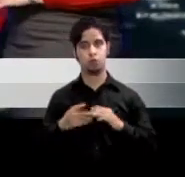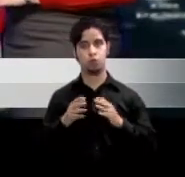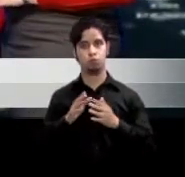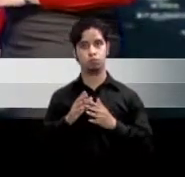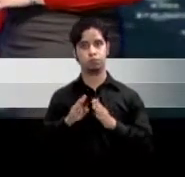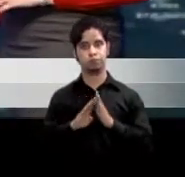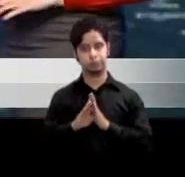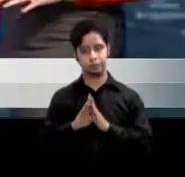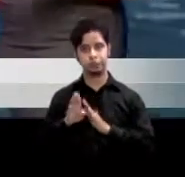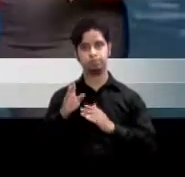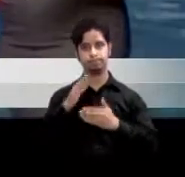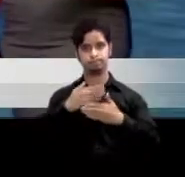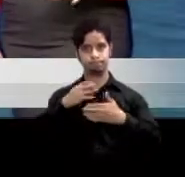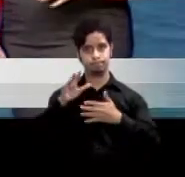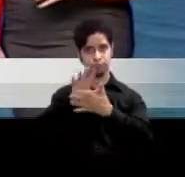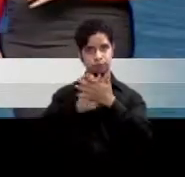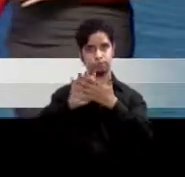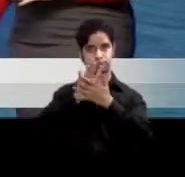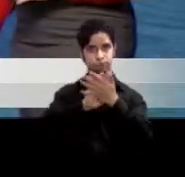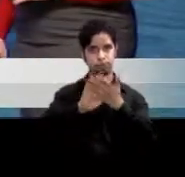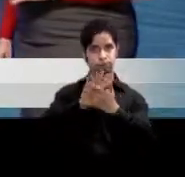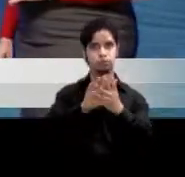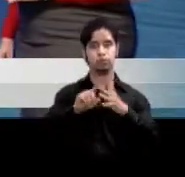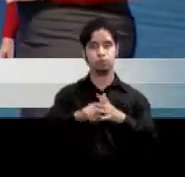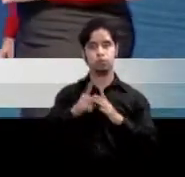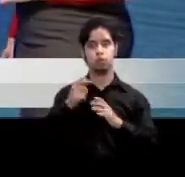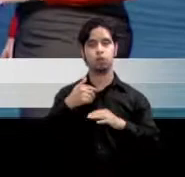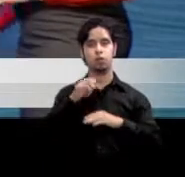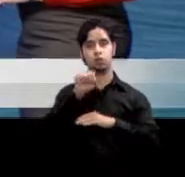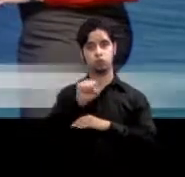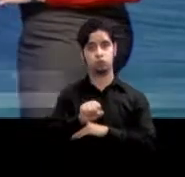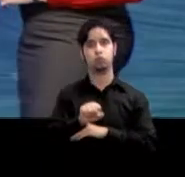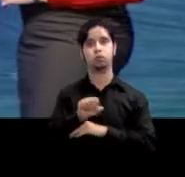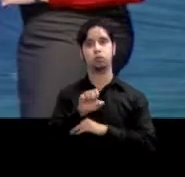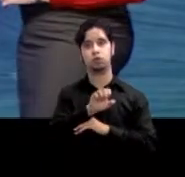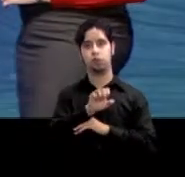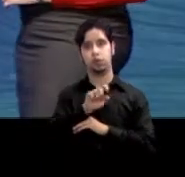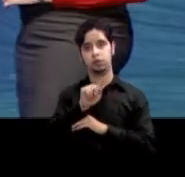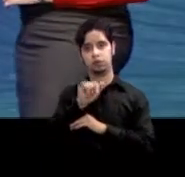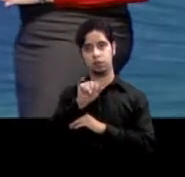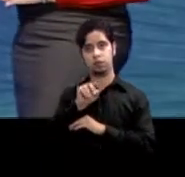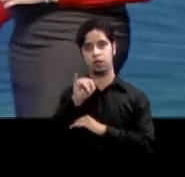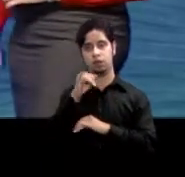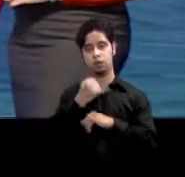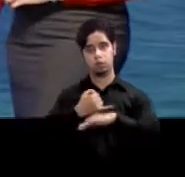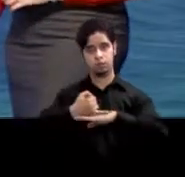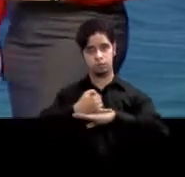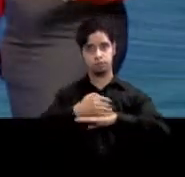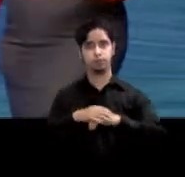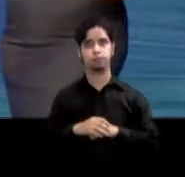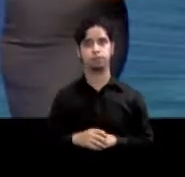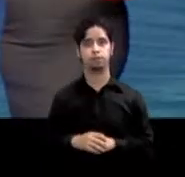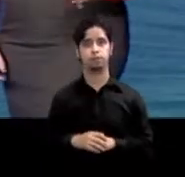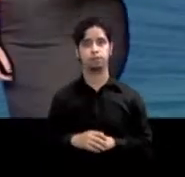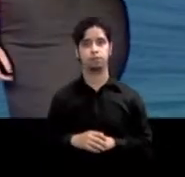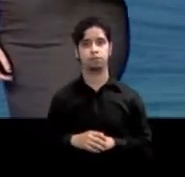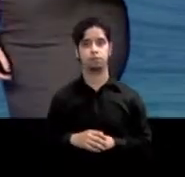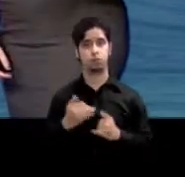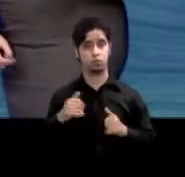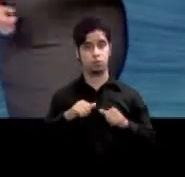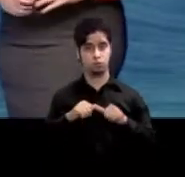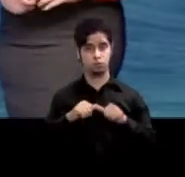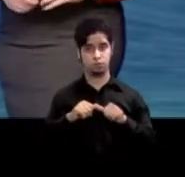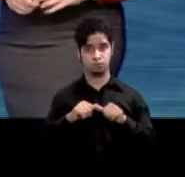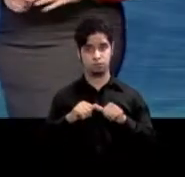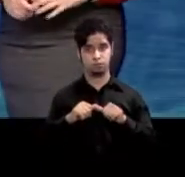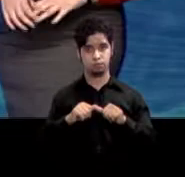dispersos ocurrieron en la zona sur y oeste de la isla bajo la influencia del viento soplando hoy más del norte. Va a seguir así durante el fin